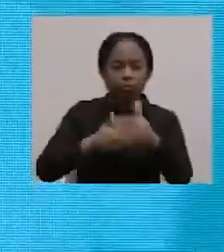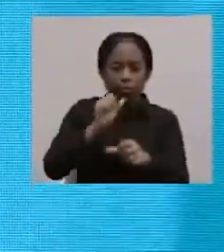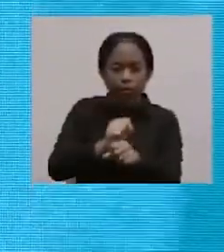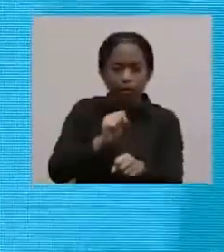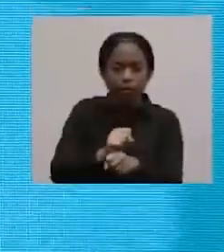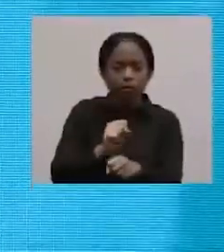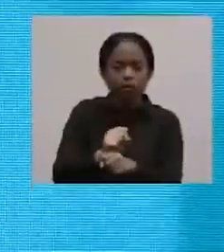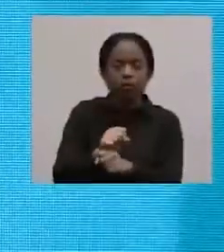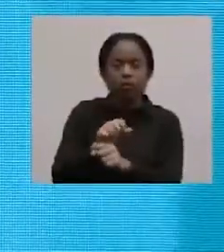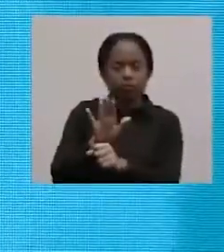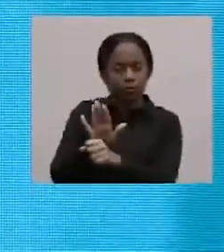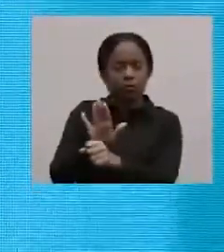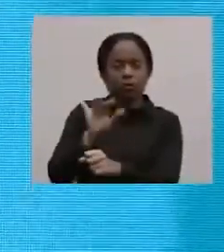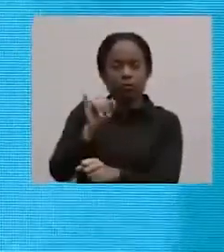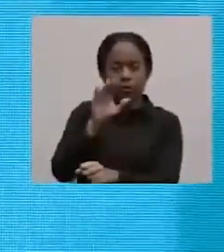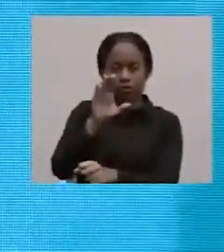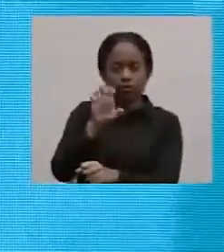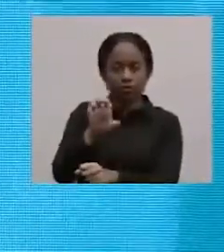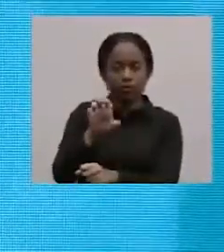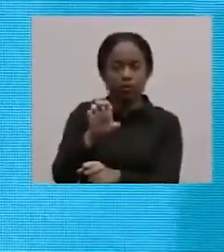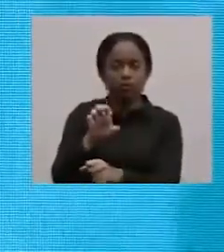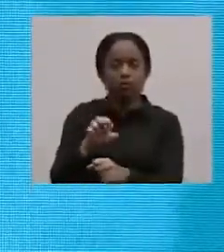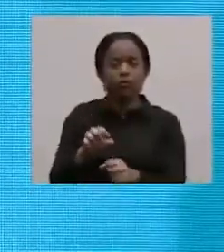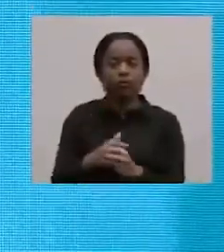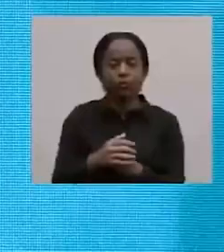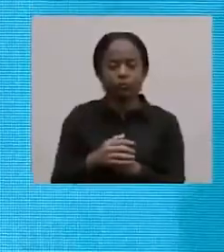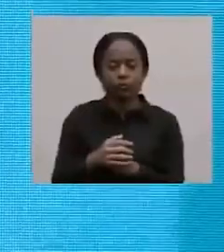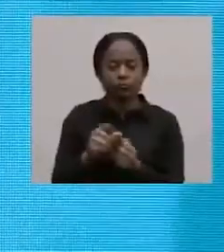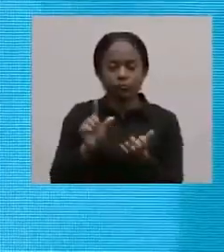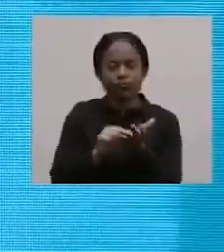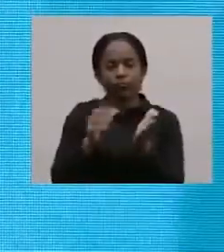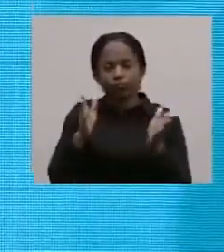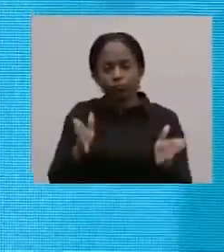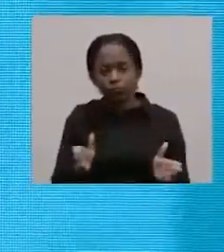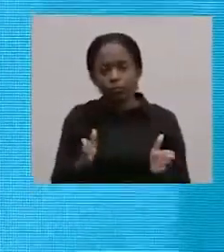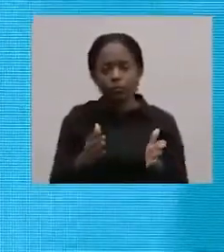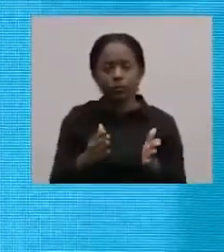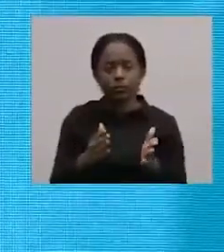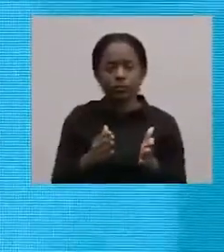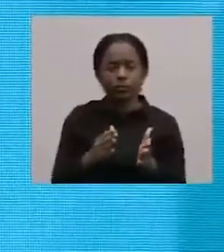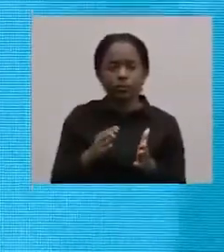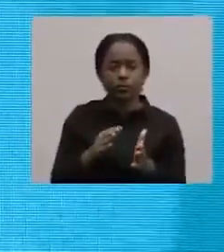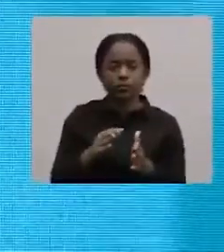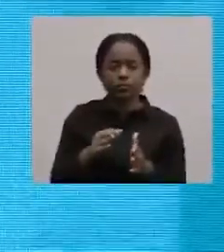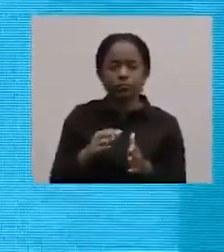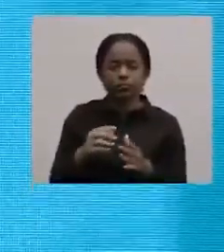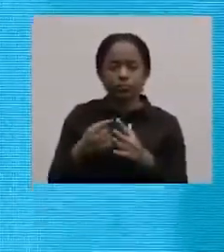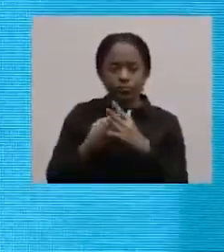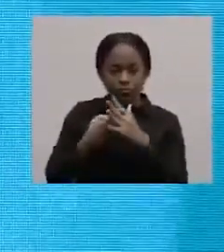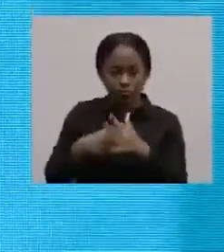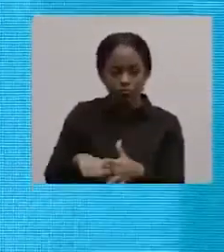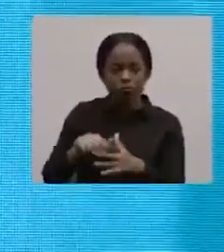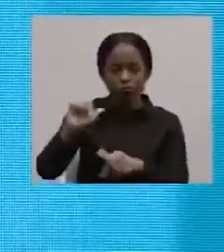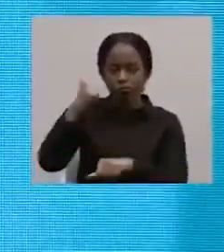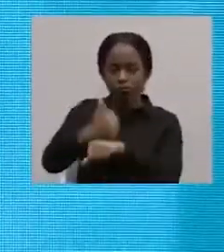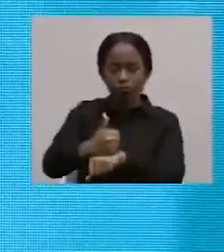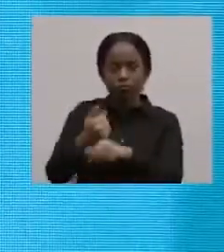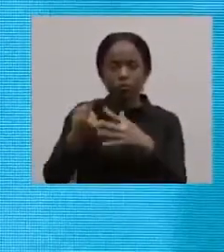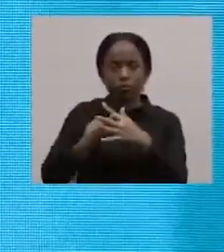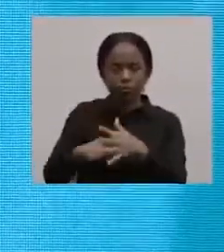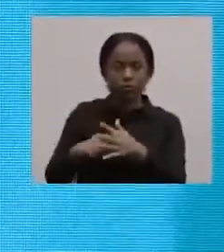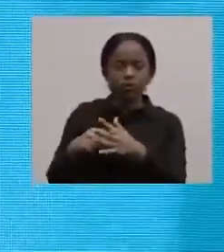de la Junta Central Electoral. Los periodistas, desde su fundación, desde el